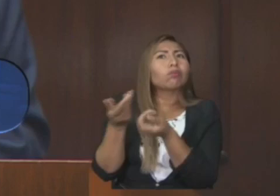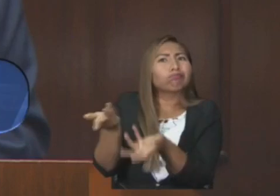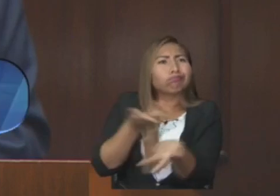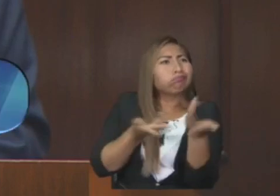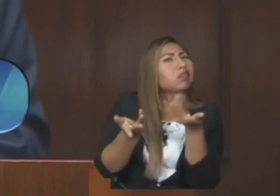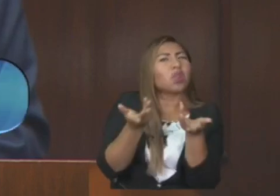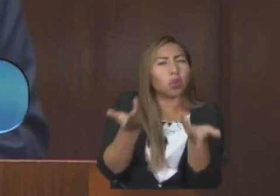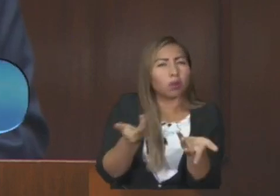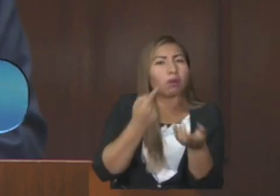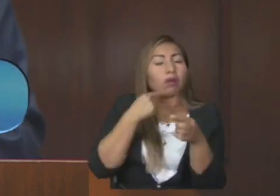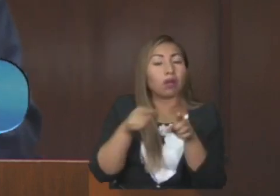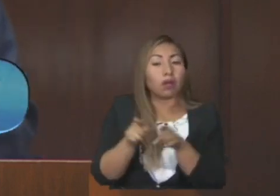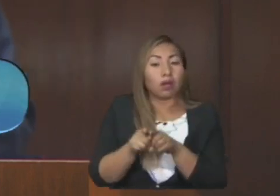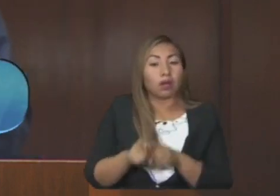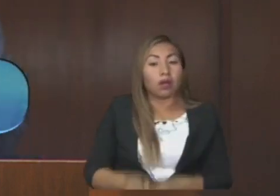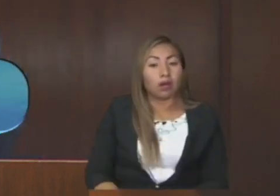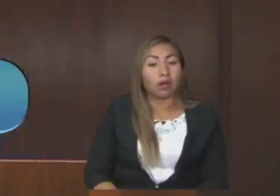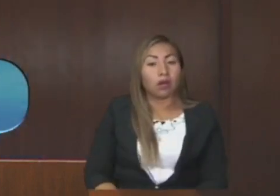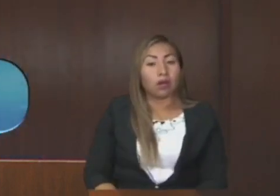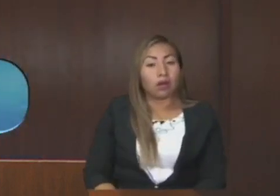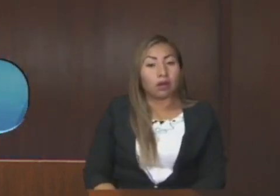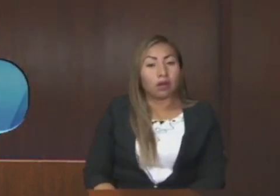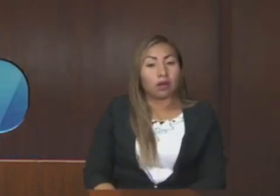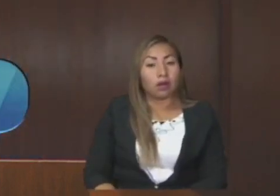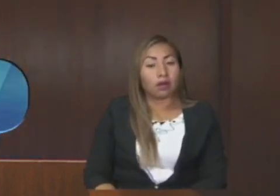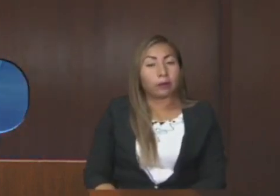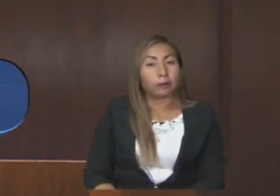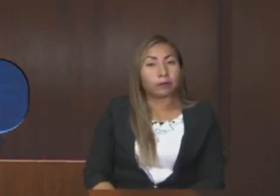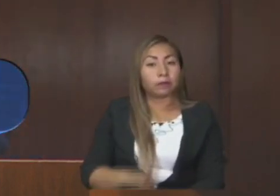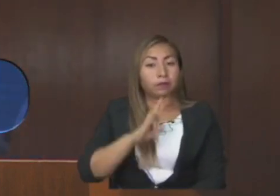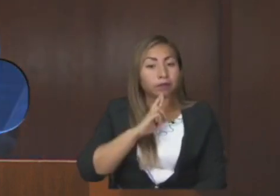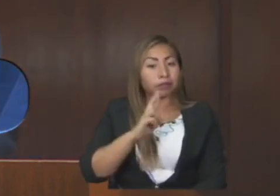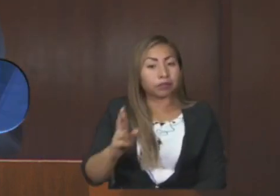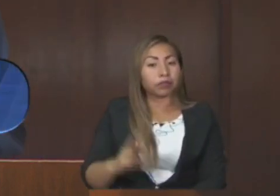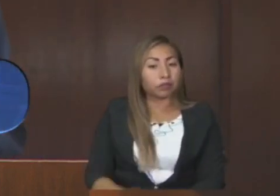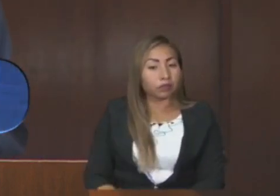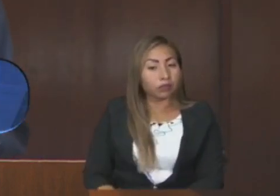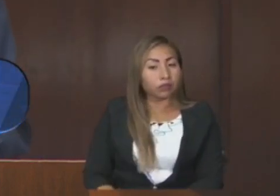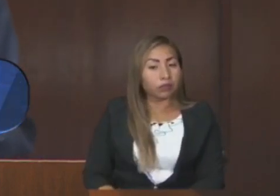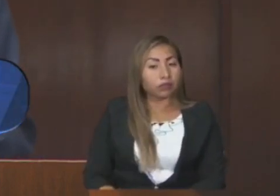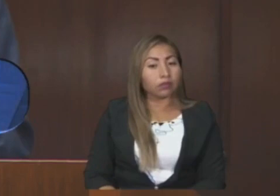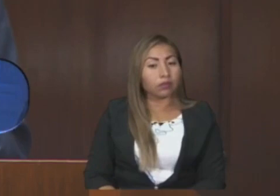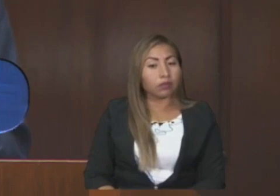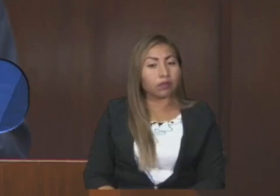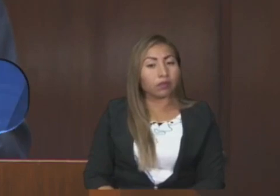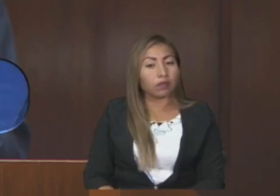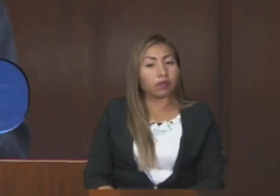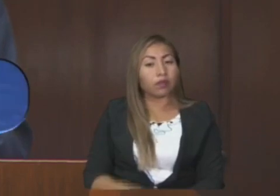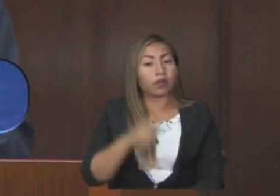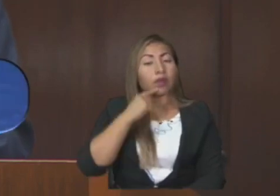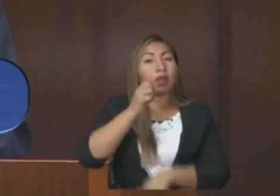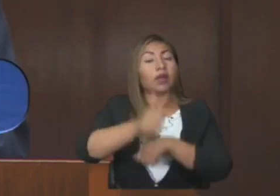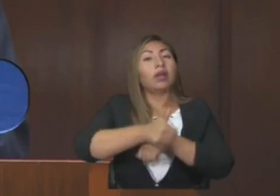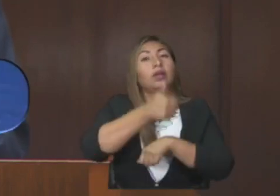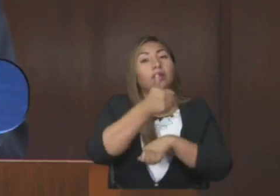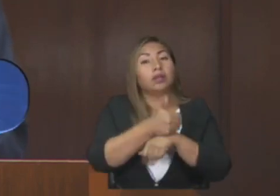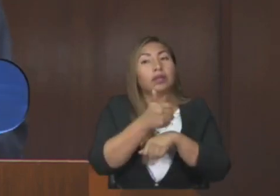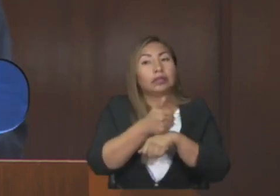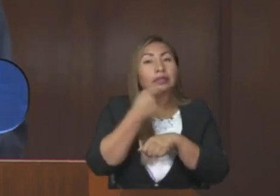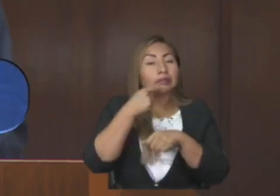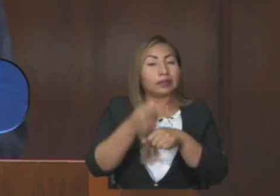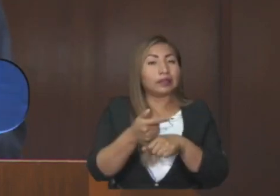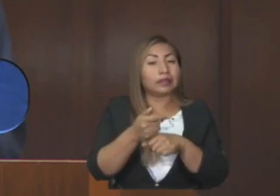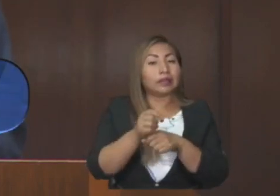¿Está sujeta esta importación de carbón a exoneraciones fiscales? Respuesta. Según los datos suministrados por la Autoridad Nacional de Aduanas,